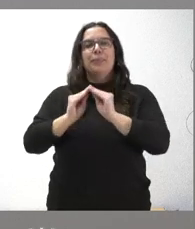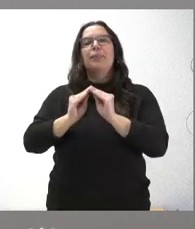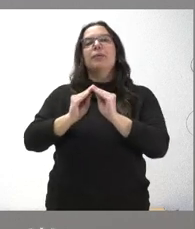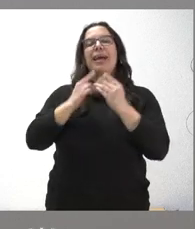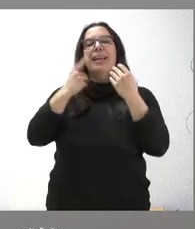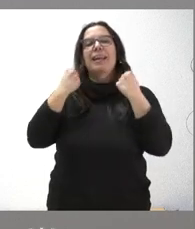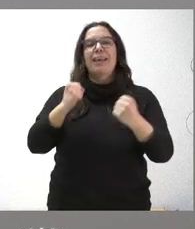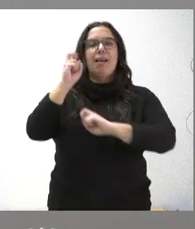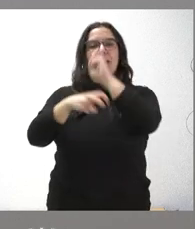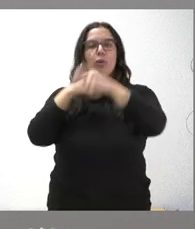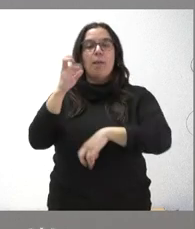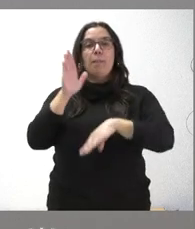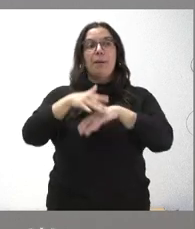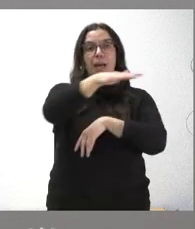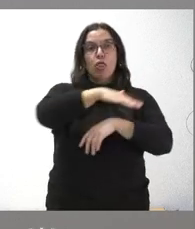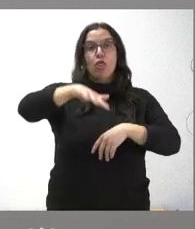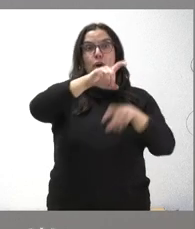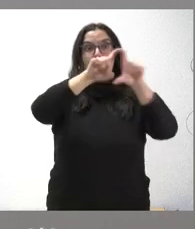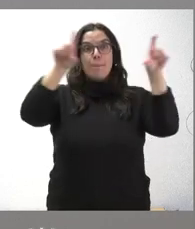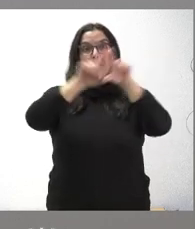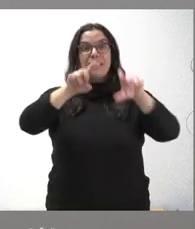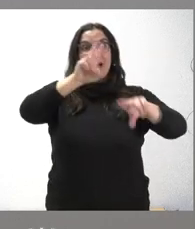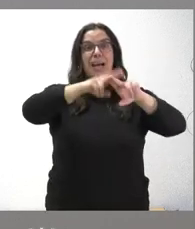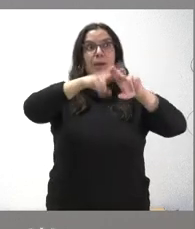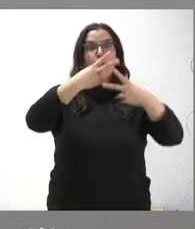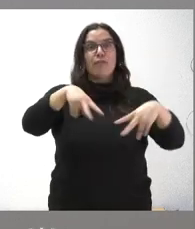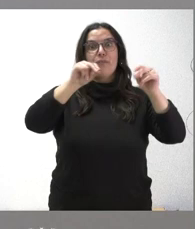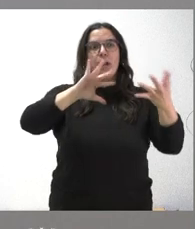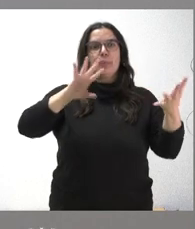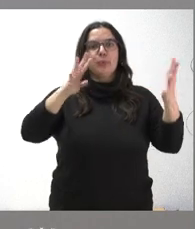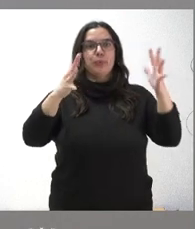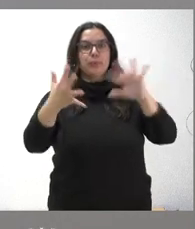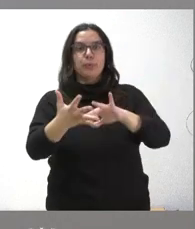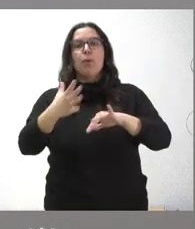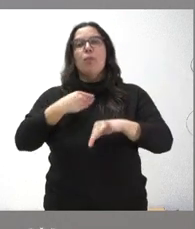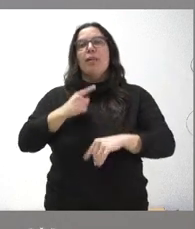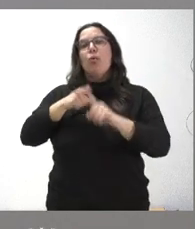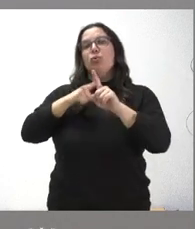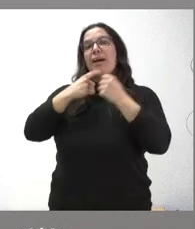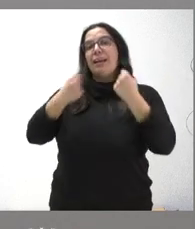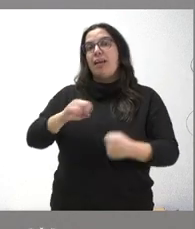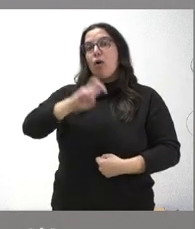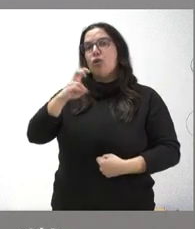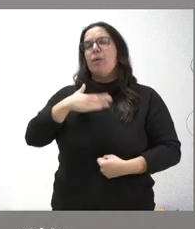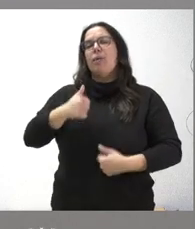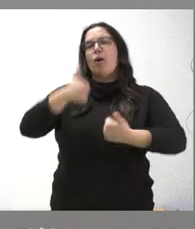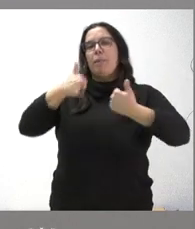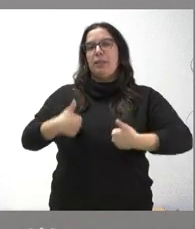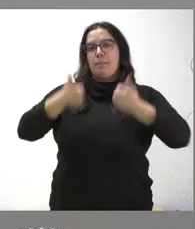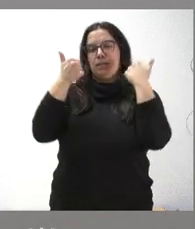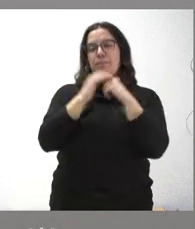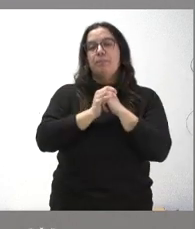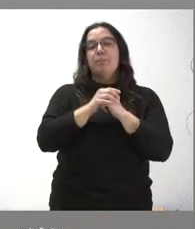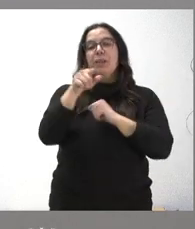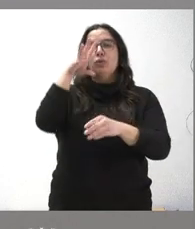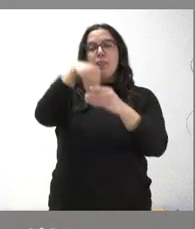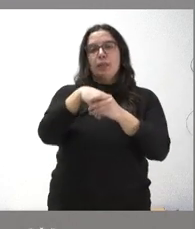contribuir a la descarbonización de las empresas de la zona y aumentar su tividad esta actuación se incluye dentro del marco de actuación